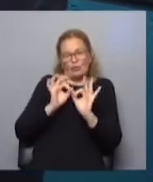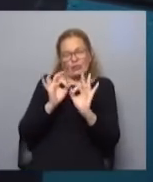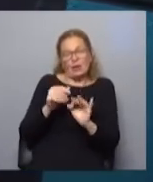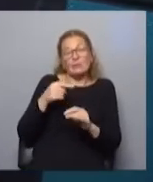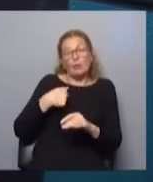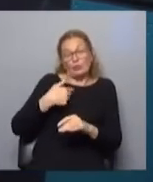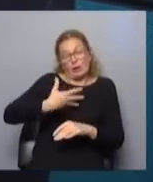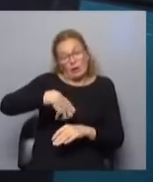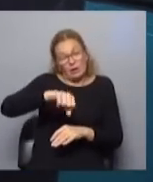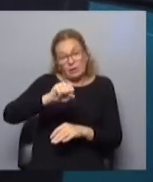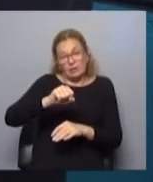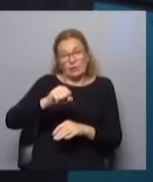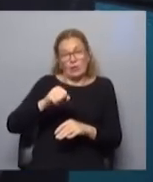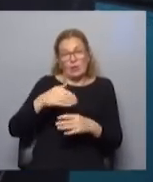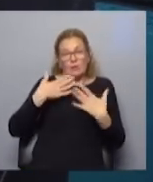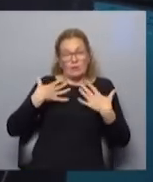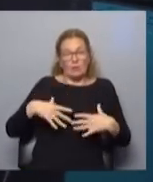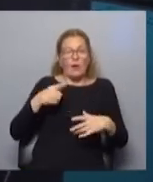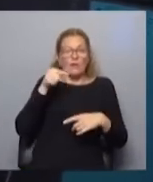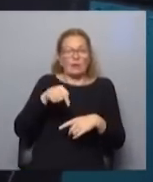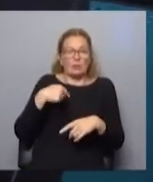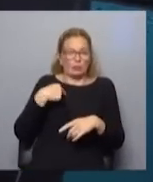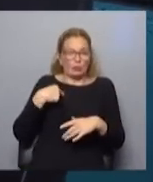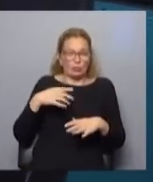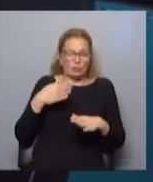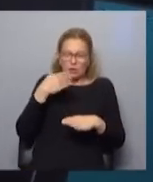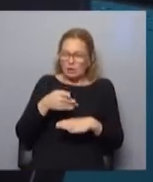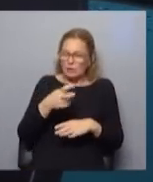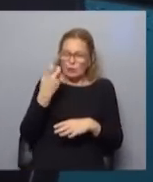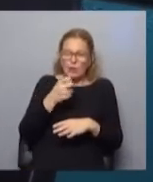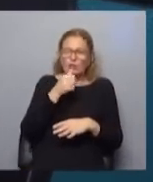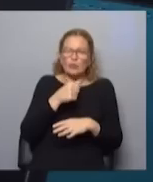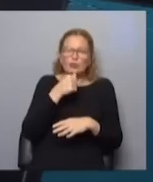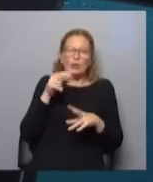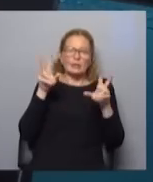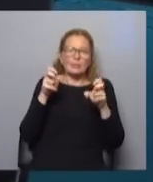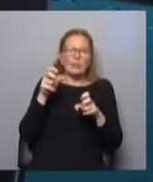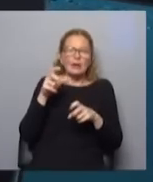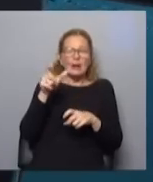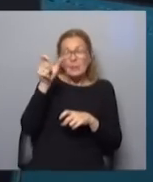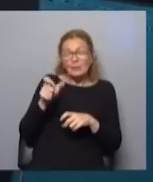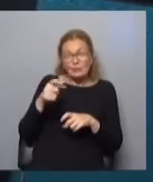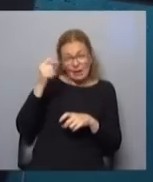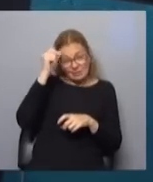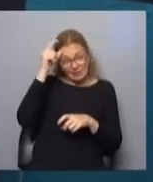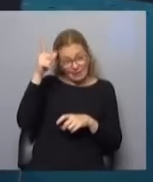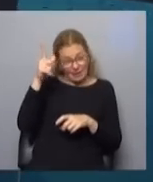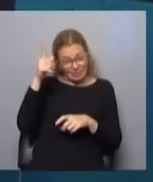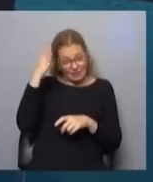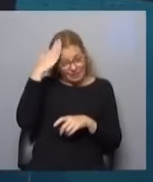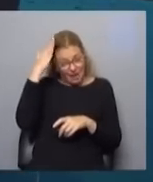no tienes que el cambio se te anda diciendo a vieron mínimo nosotros no nos tienes que ir resolver los temas la gente es inteligente el ciudadano sabe